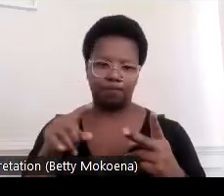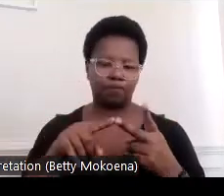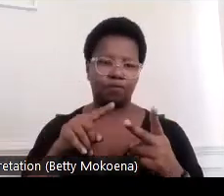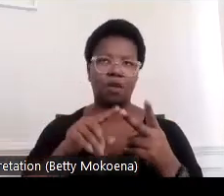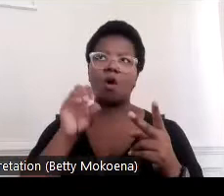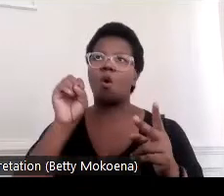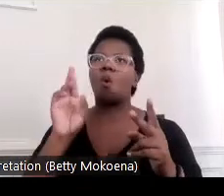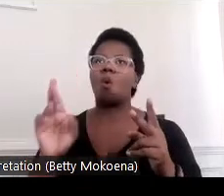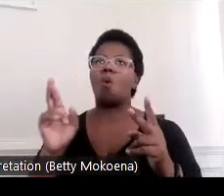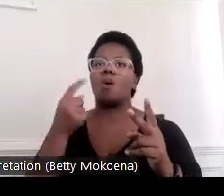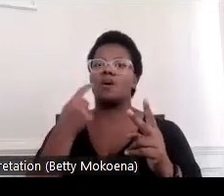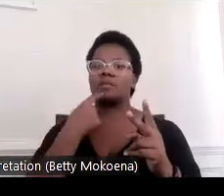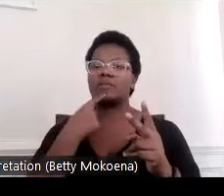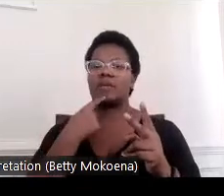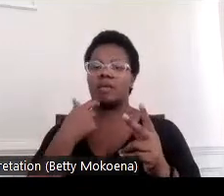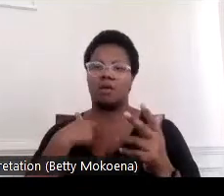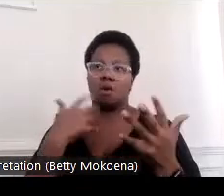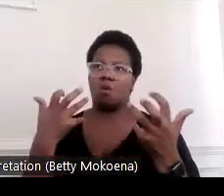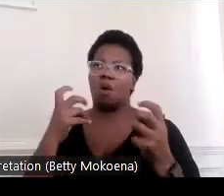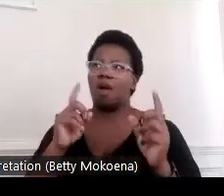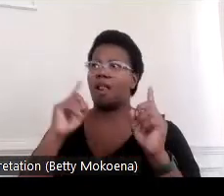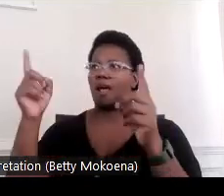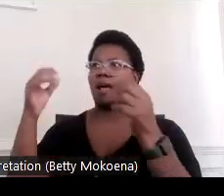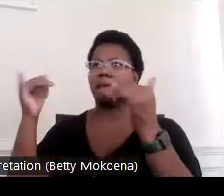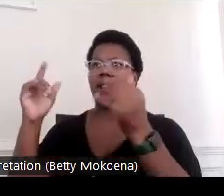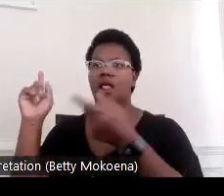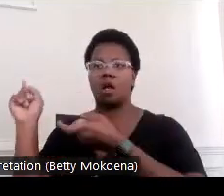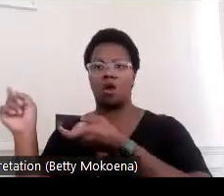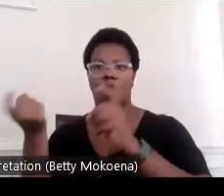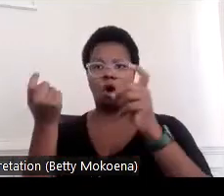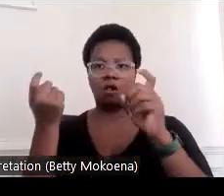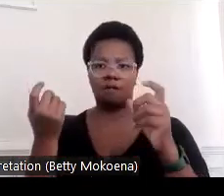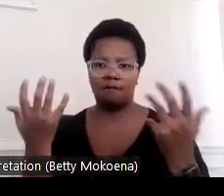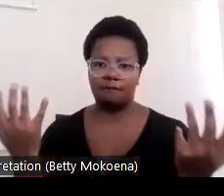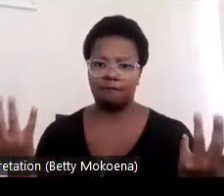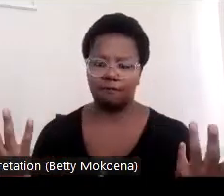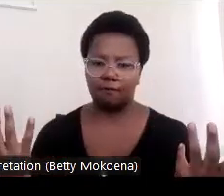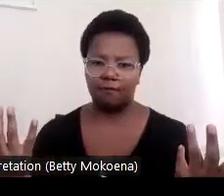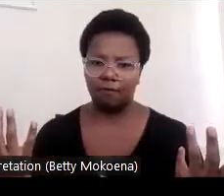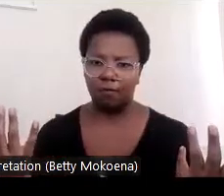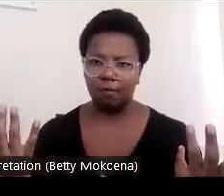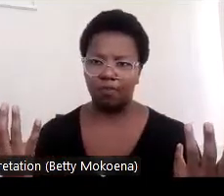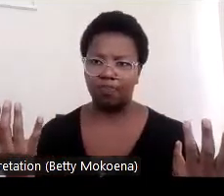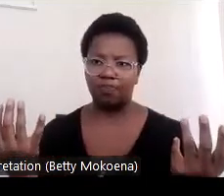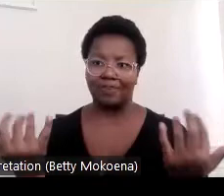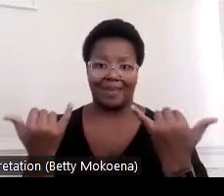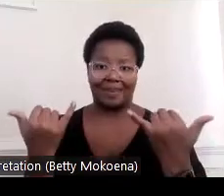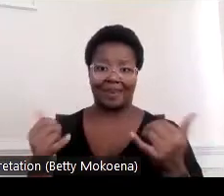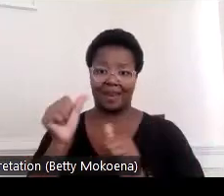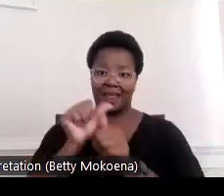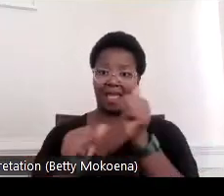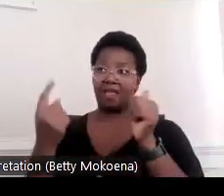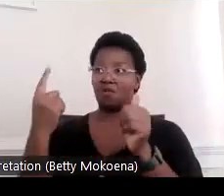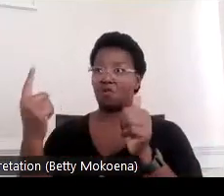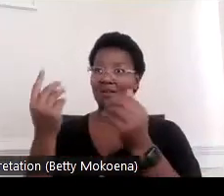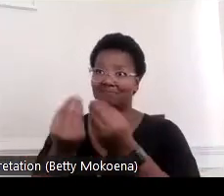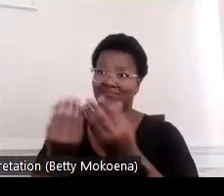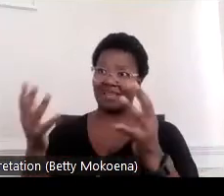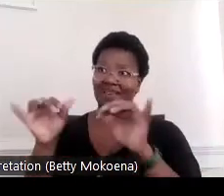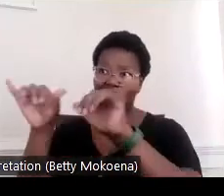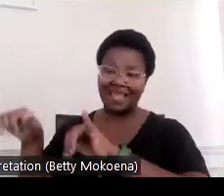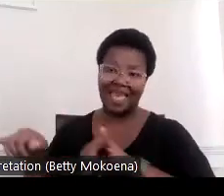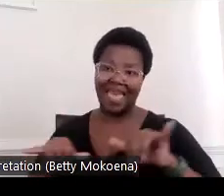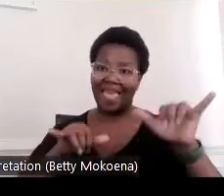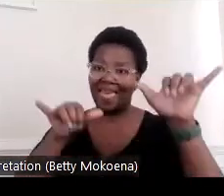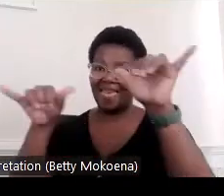Ok Ok Mira tú tú quieres ir a jugar golf ahorita vamos ahorita mismo No no va